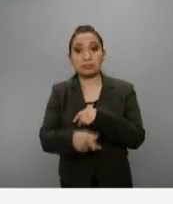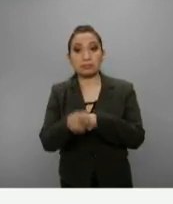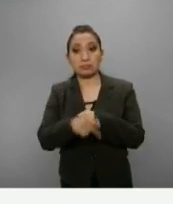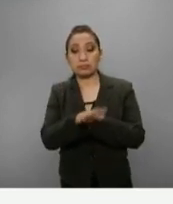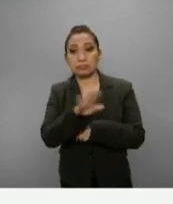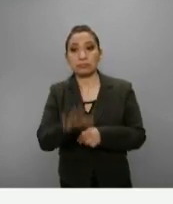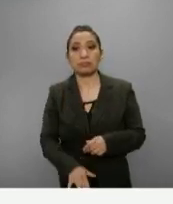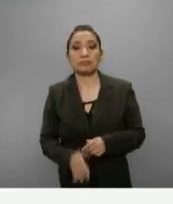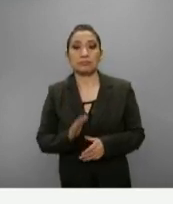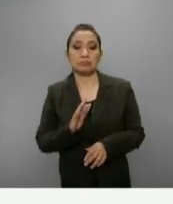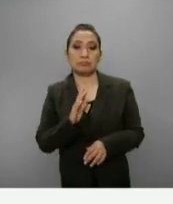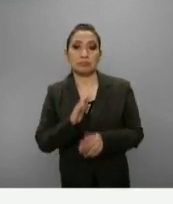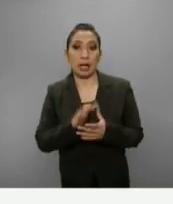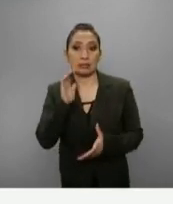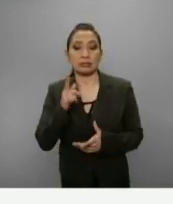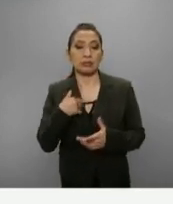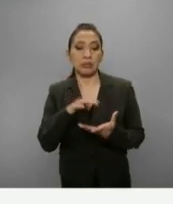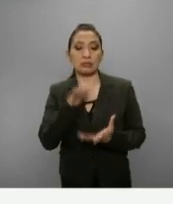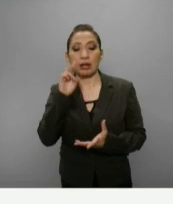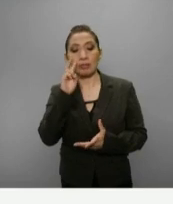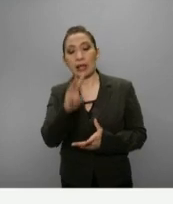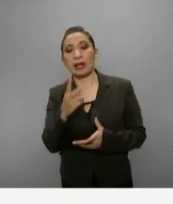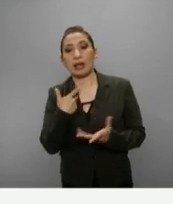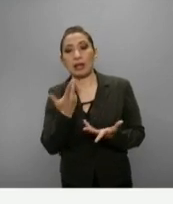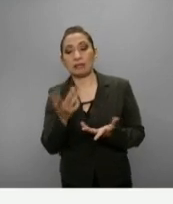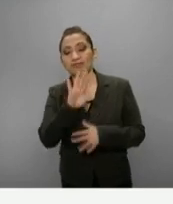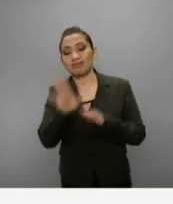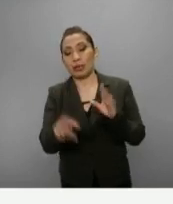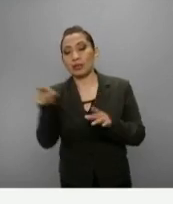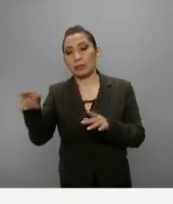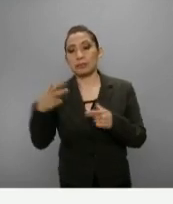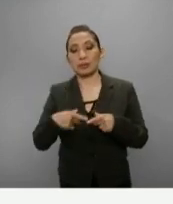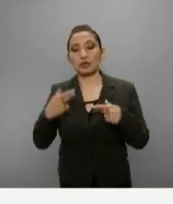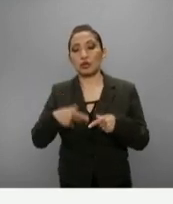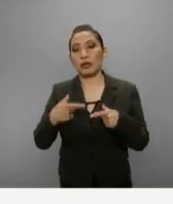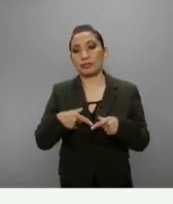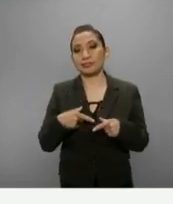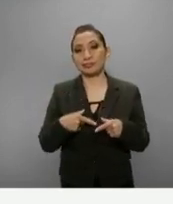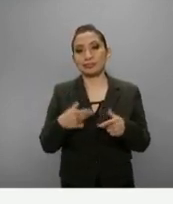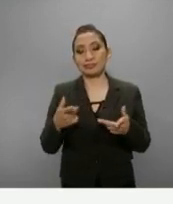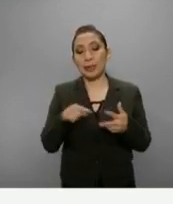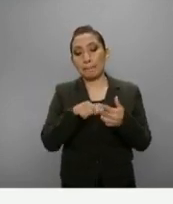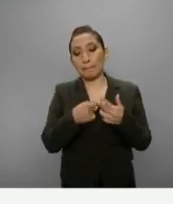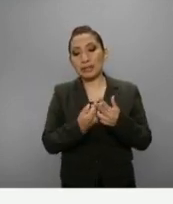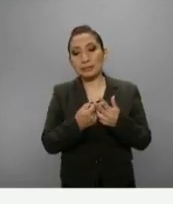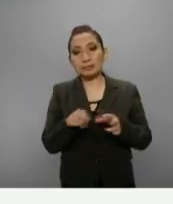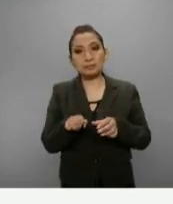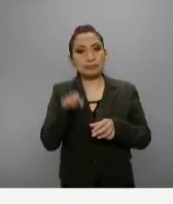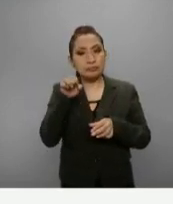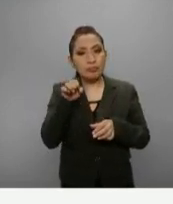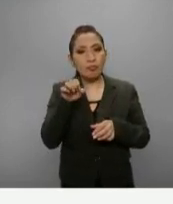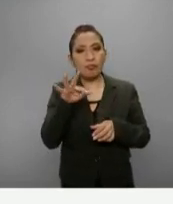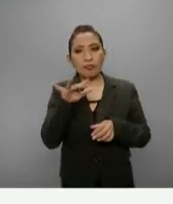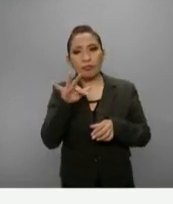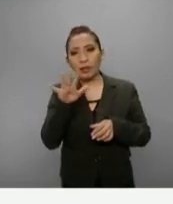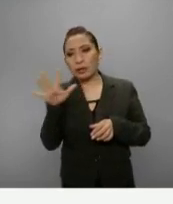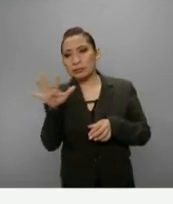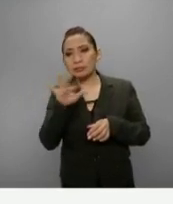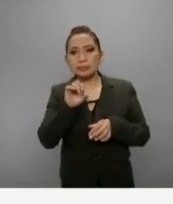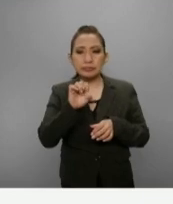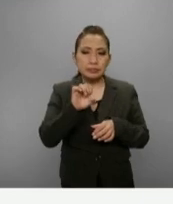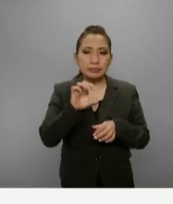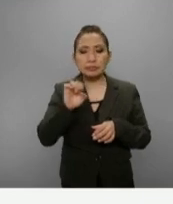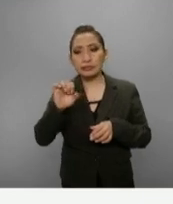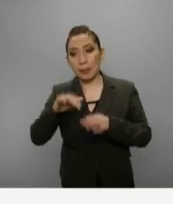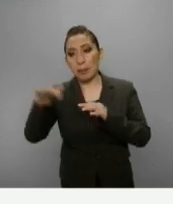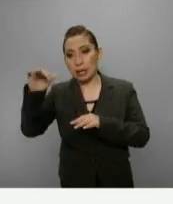riesgo de fallecer es mayor, y de hecho las mayores cargas de estas defunciones son precisamente a partir de los 55,